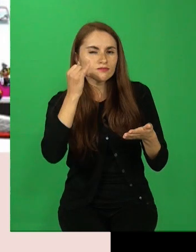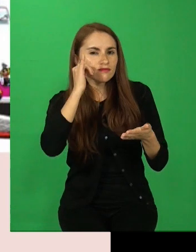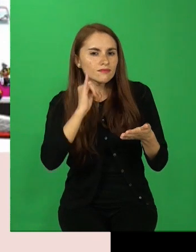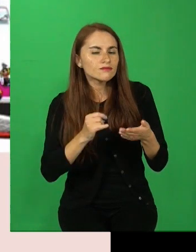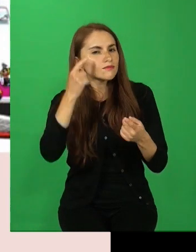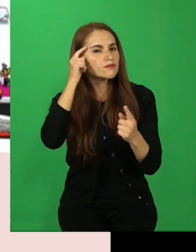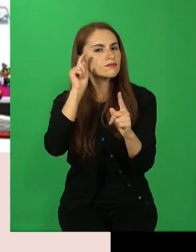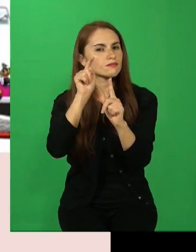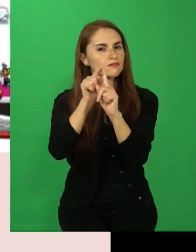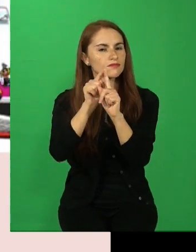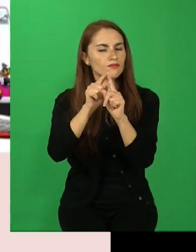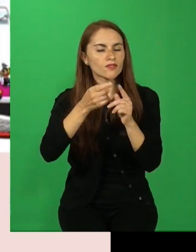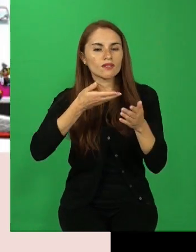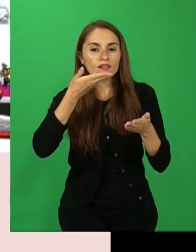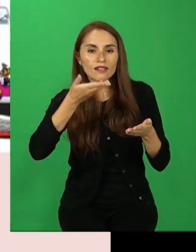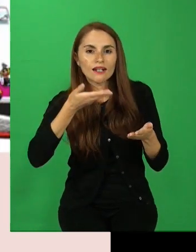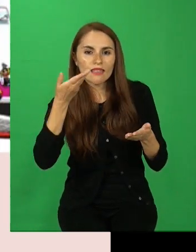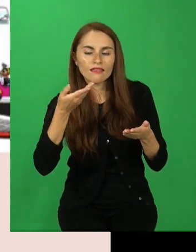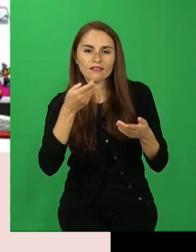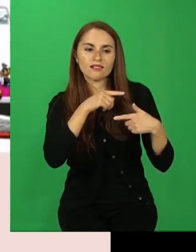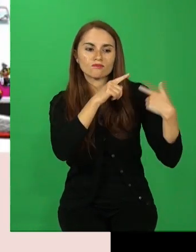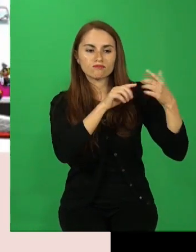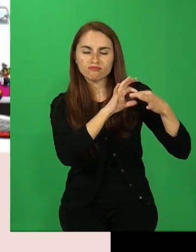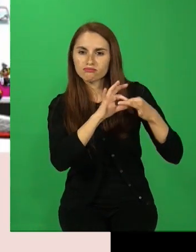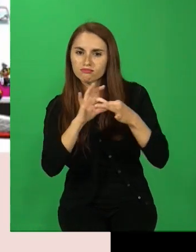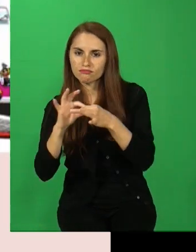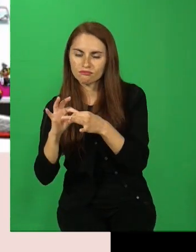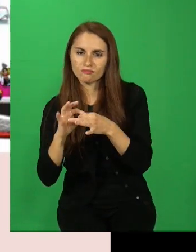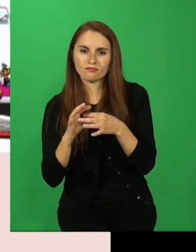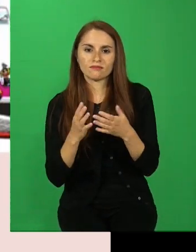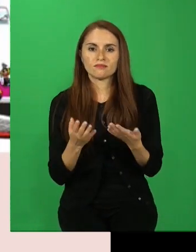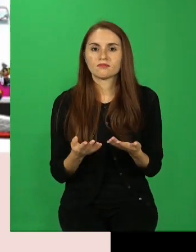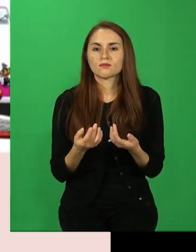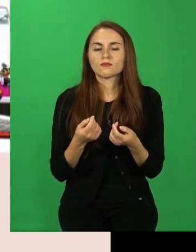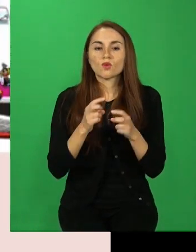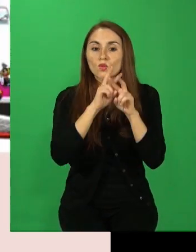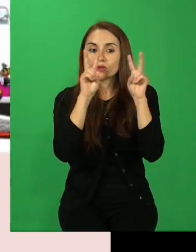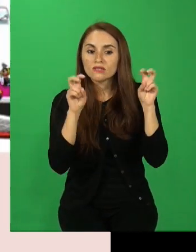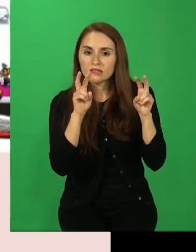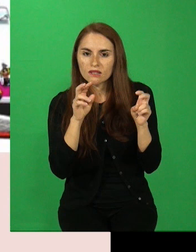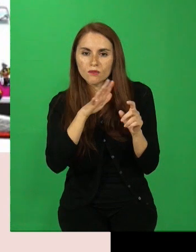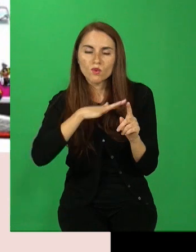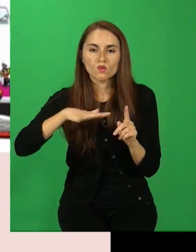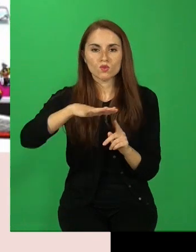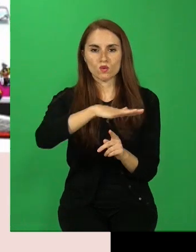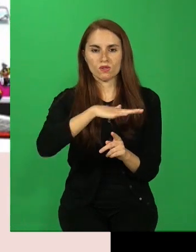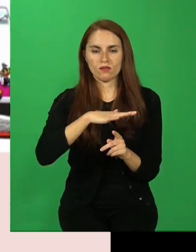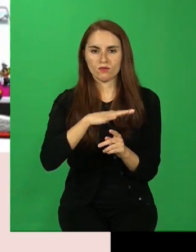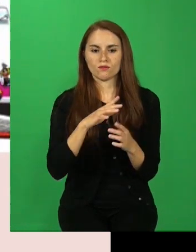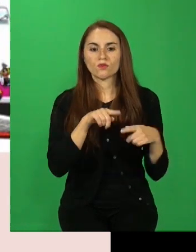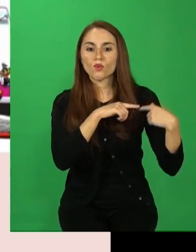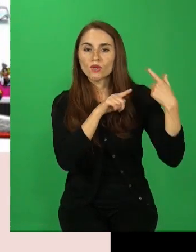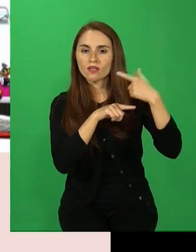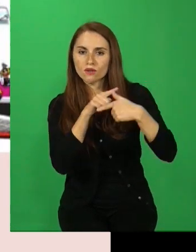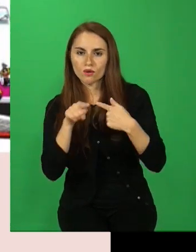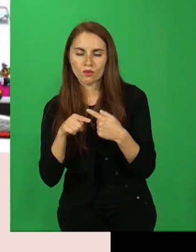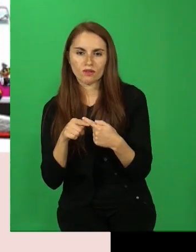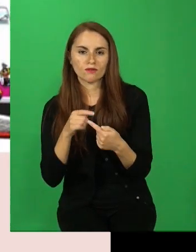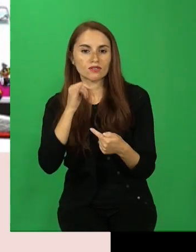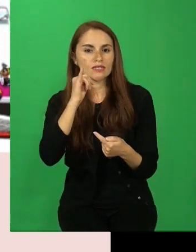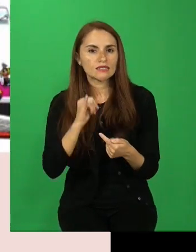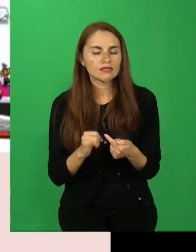objetivo relatar algún hecho en específico, ¿cierto? Nos quiere contar una historia. Por ello siempre debe tener